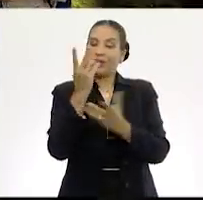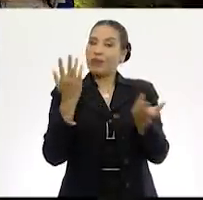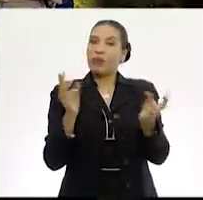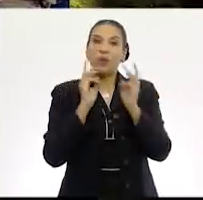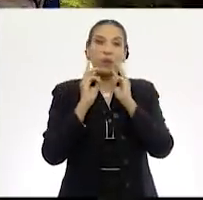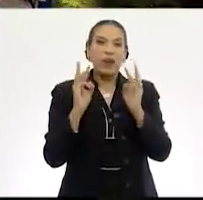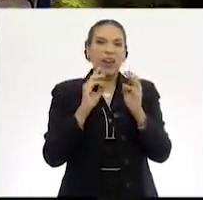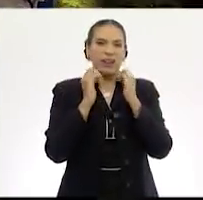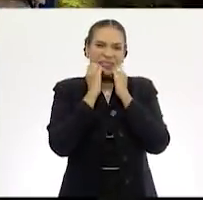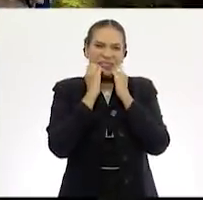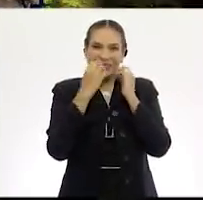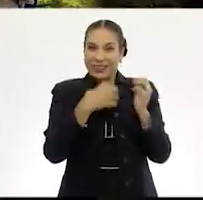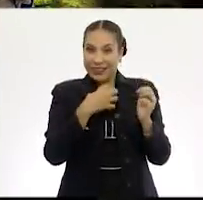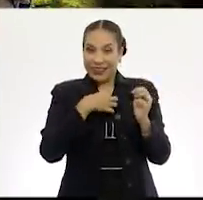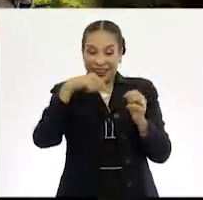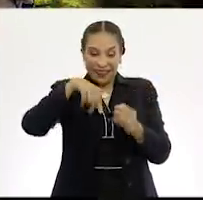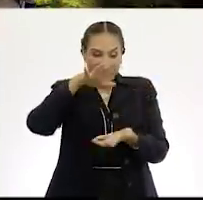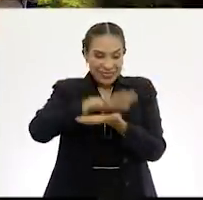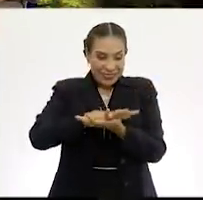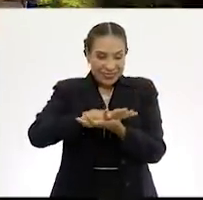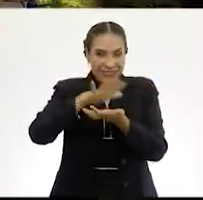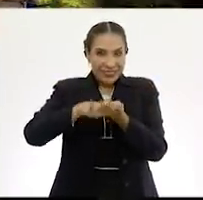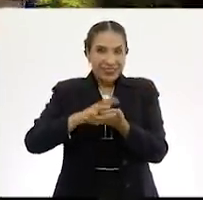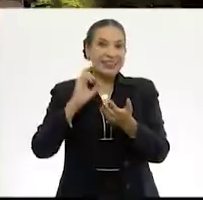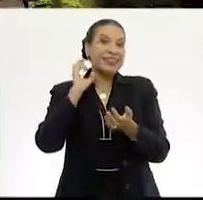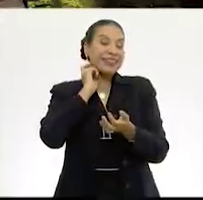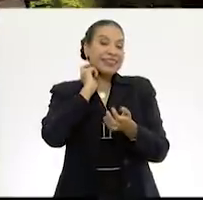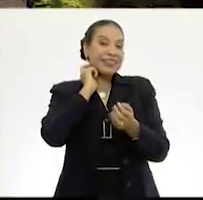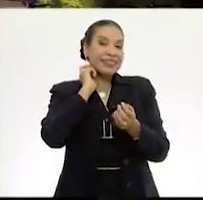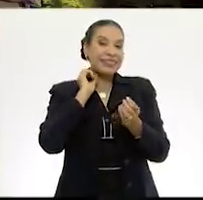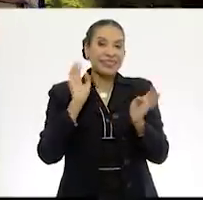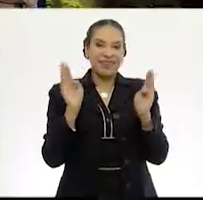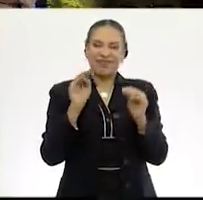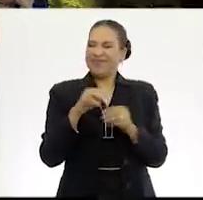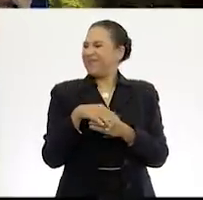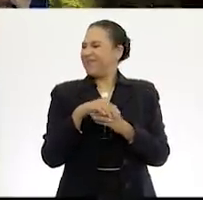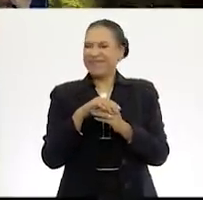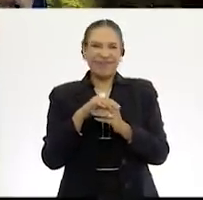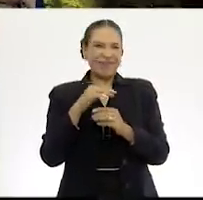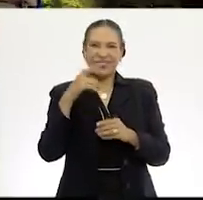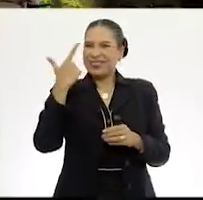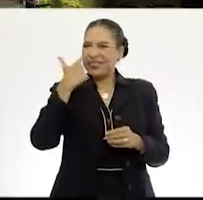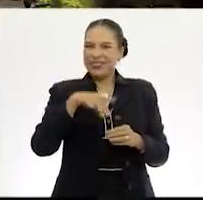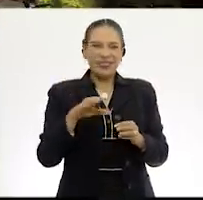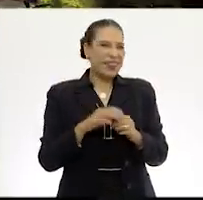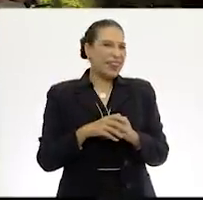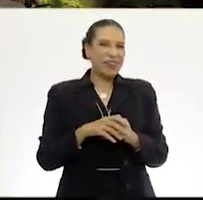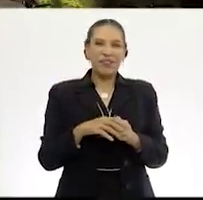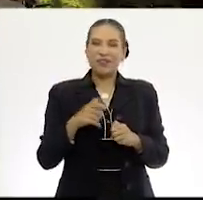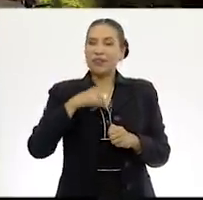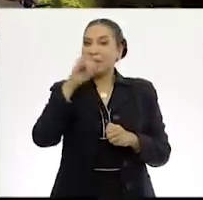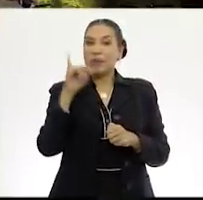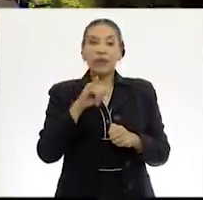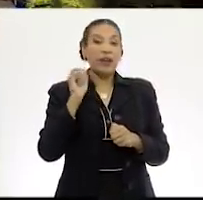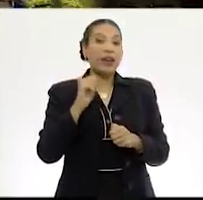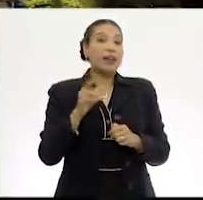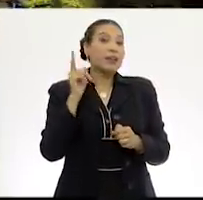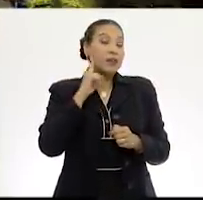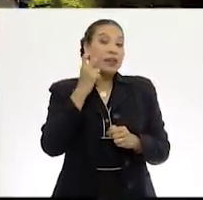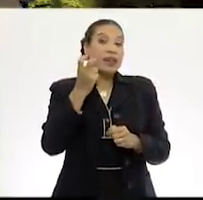Estamos pisando excremento de murciélago. Exactamente. ¡Ay, qué feo! ¿No? ¡Wow! No había escuchado nunca algo así.